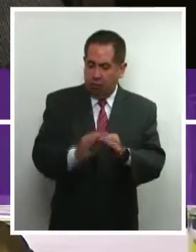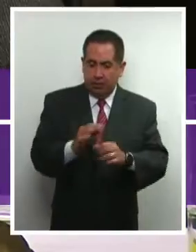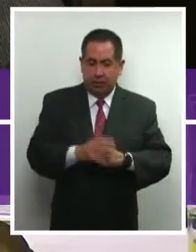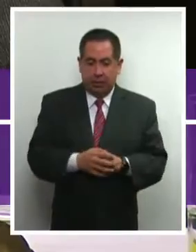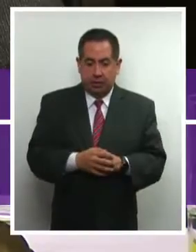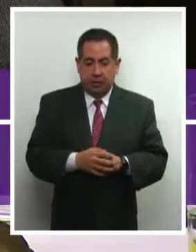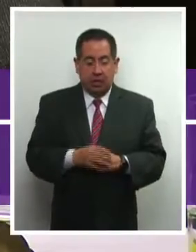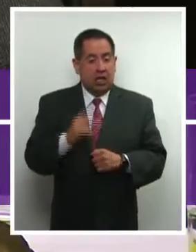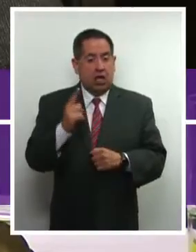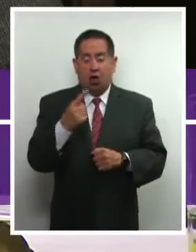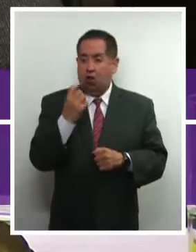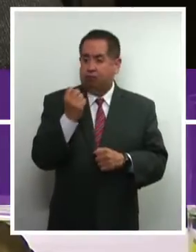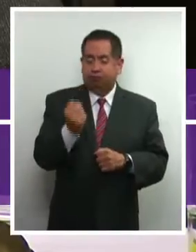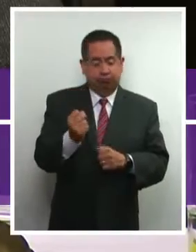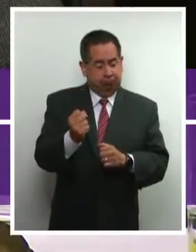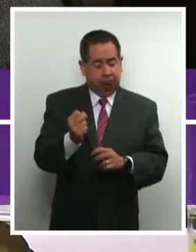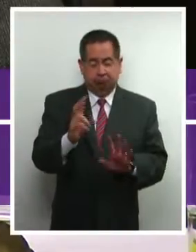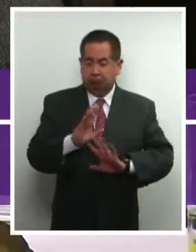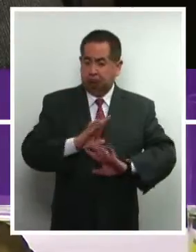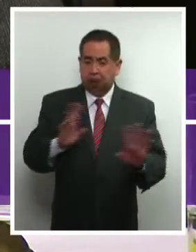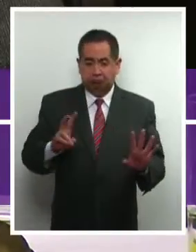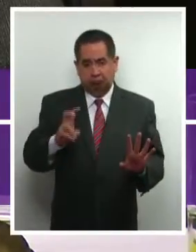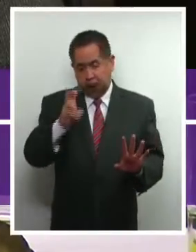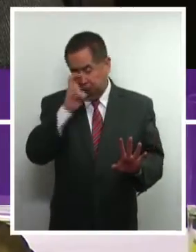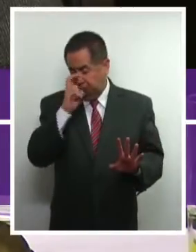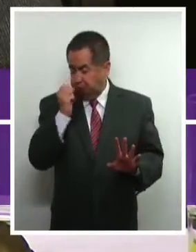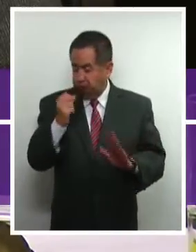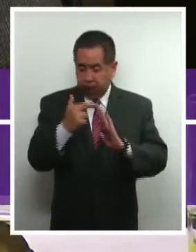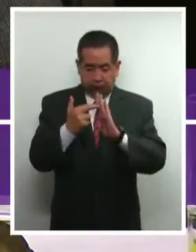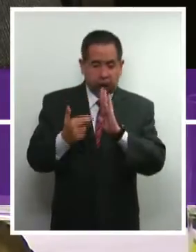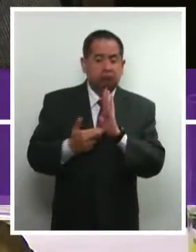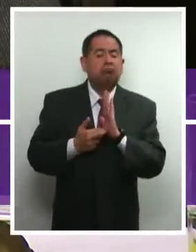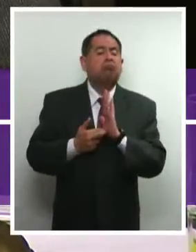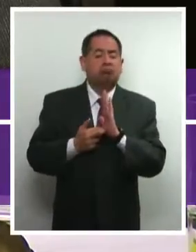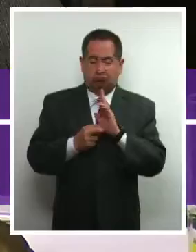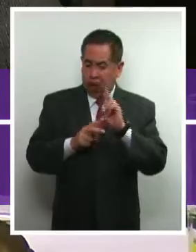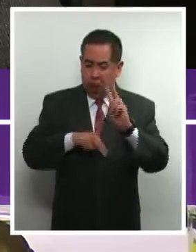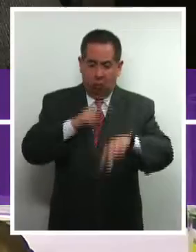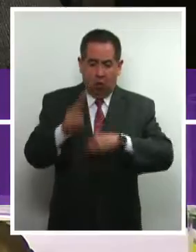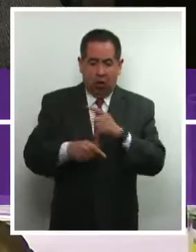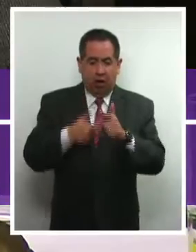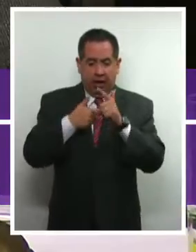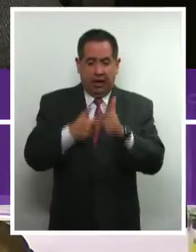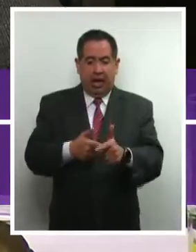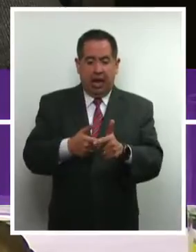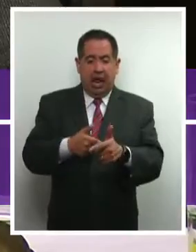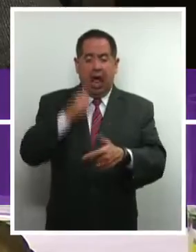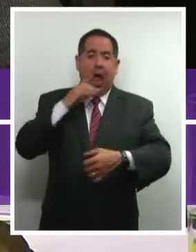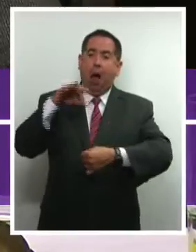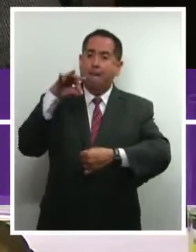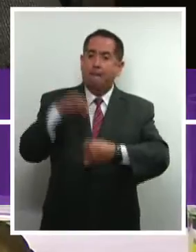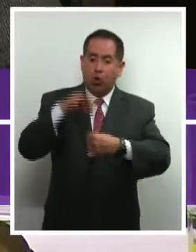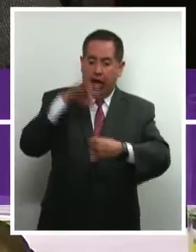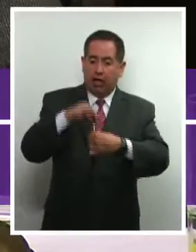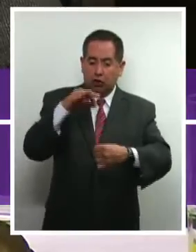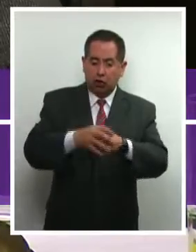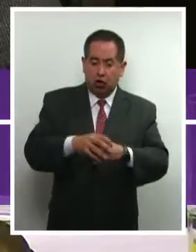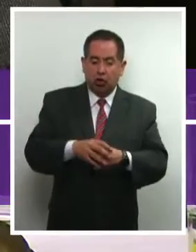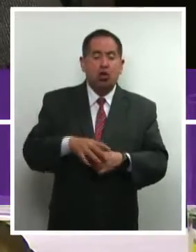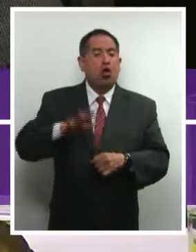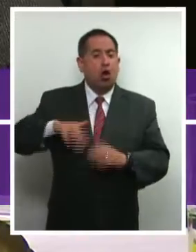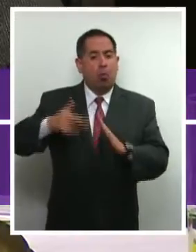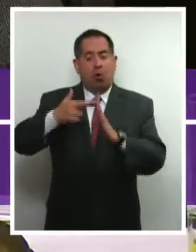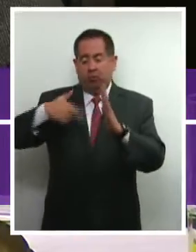siendo estricto con el cumplimiento del reglamento, voy a proceder a recoger la votación en los